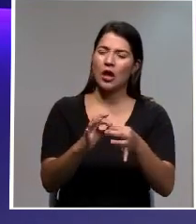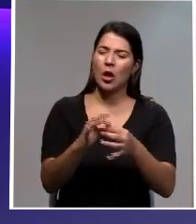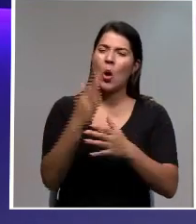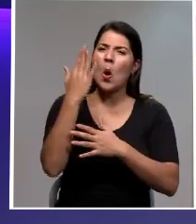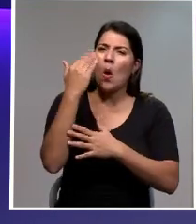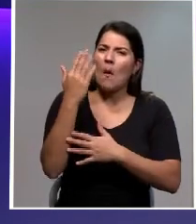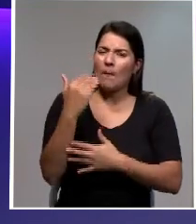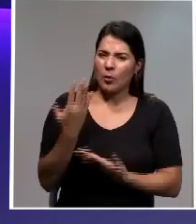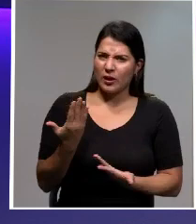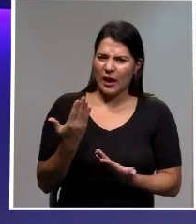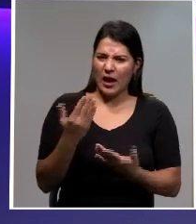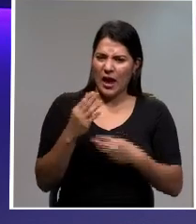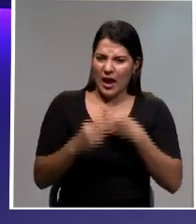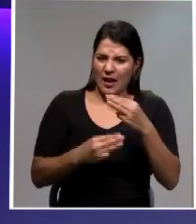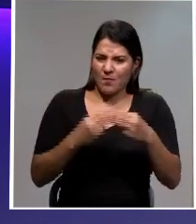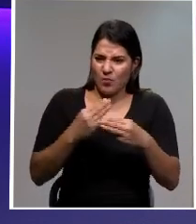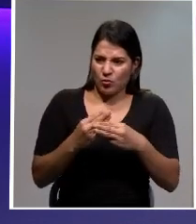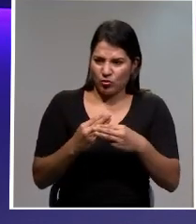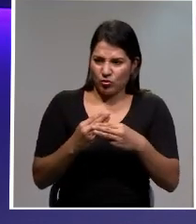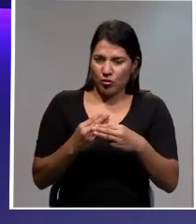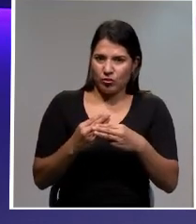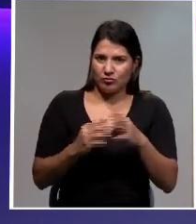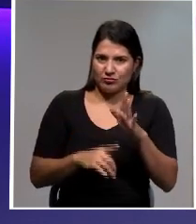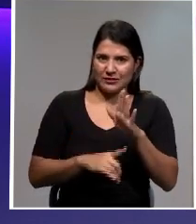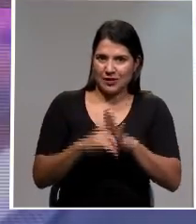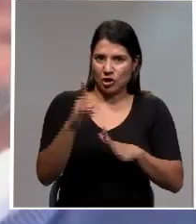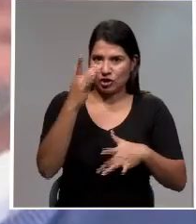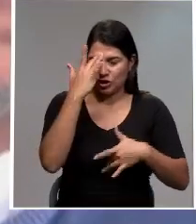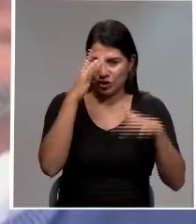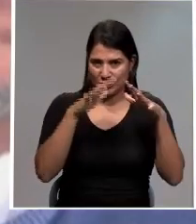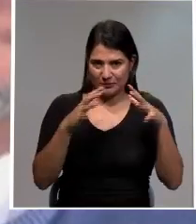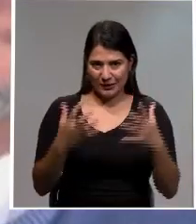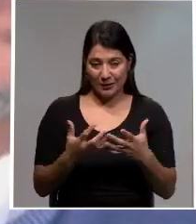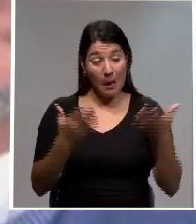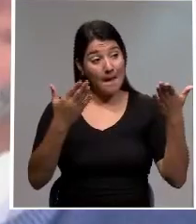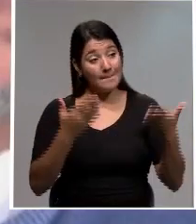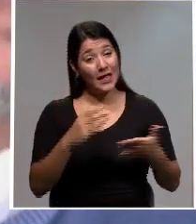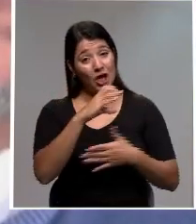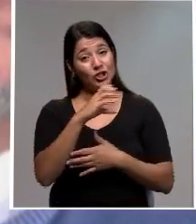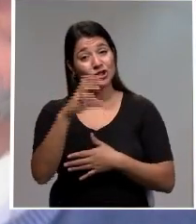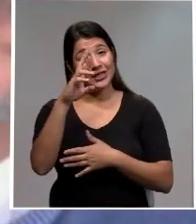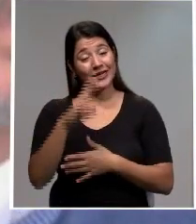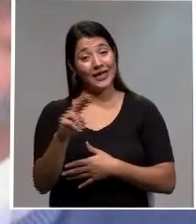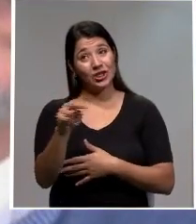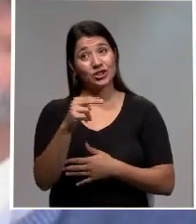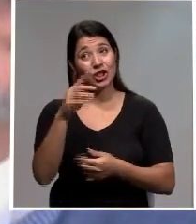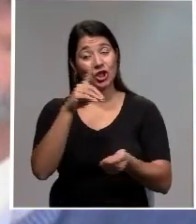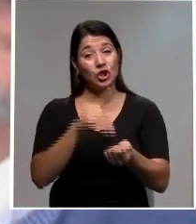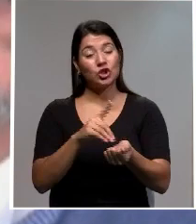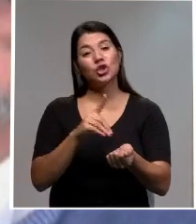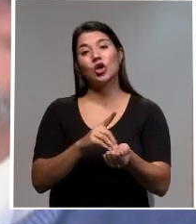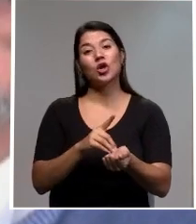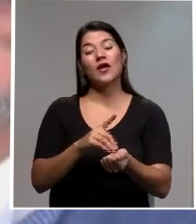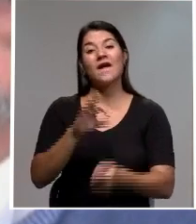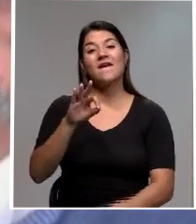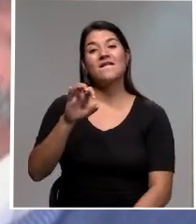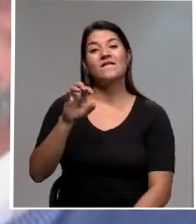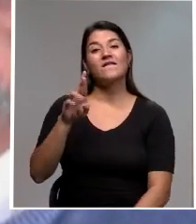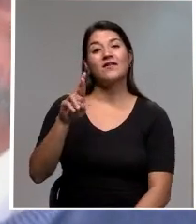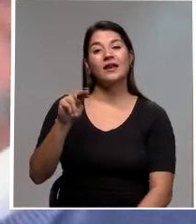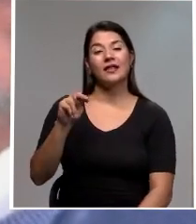las que llegamos a esta pandemia. Bienvenido a Costa Rica Noticias, doctor Fernando García Santamaría. Buenas